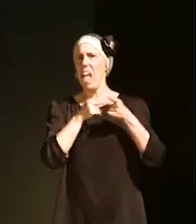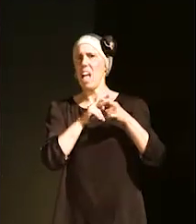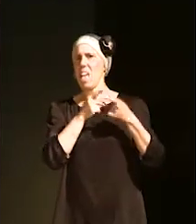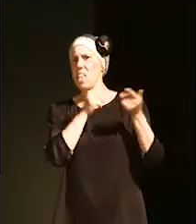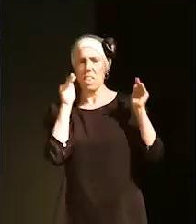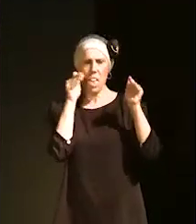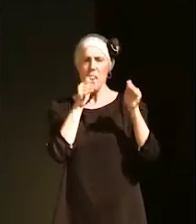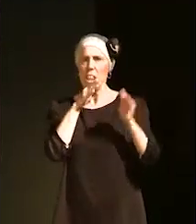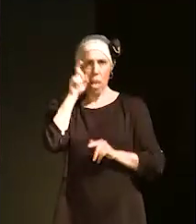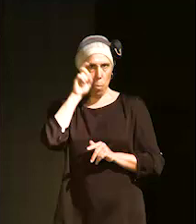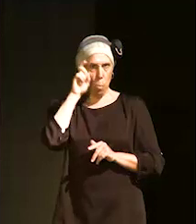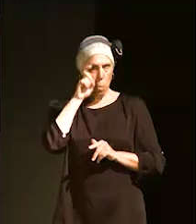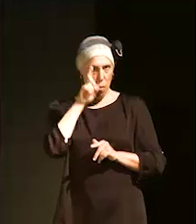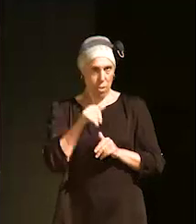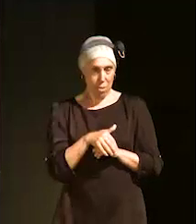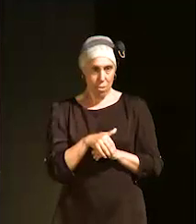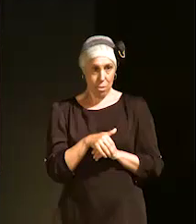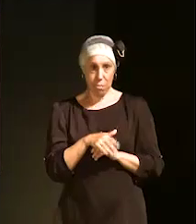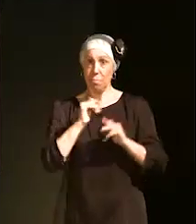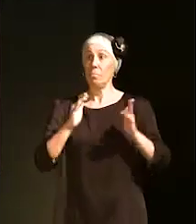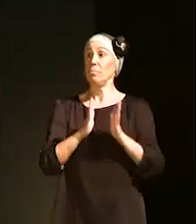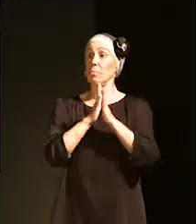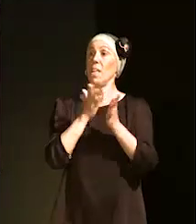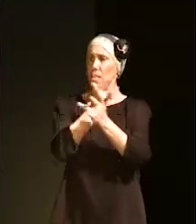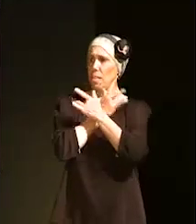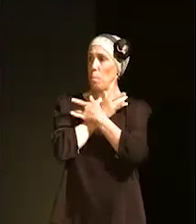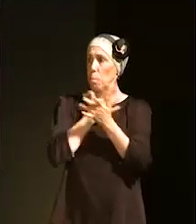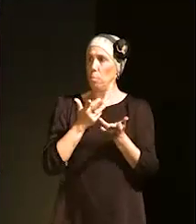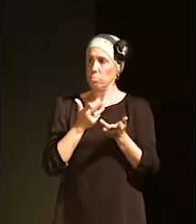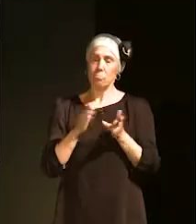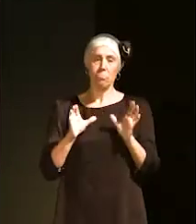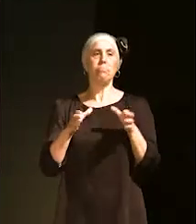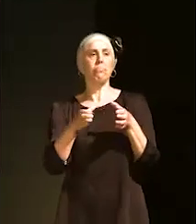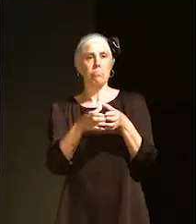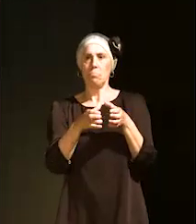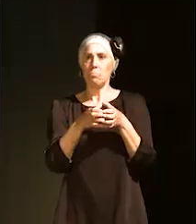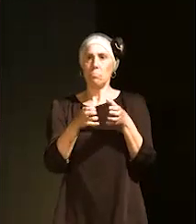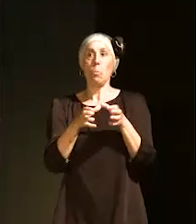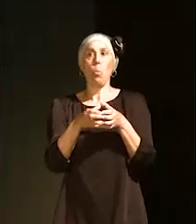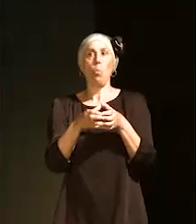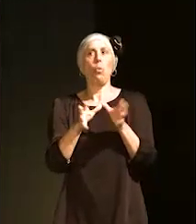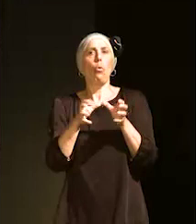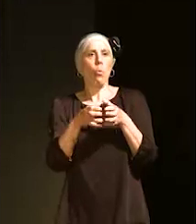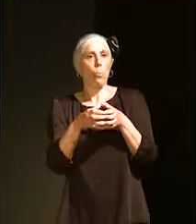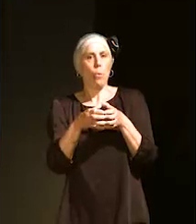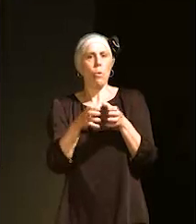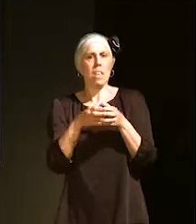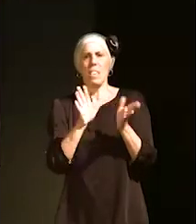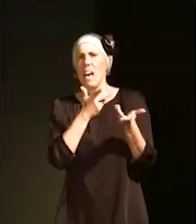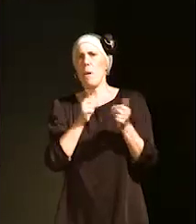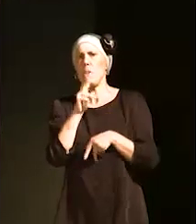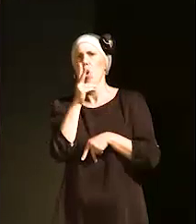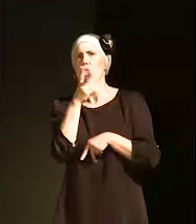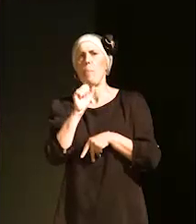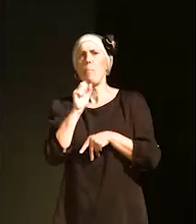aplicados en el aula santamaría es una comunidad que está asentada a dos mil